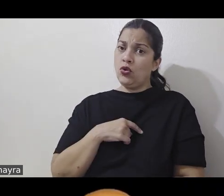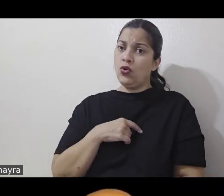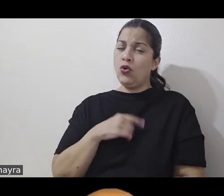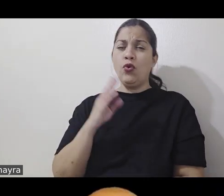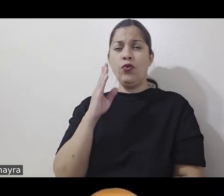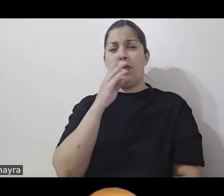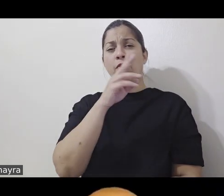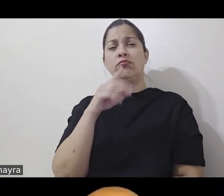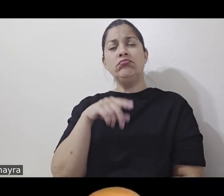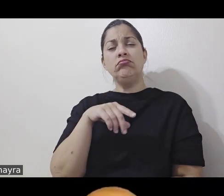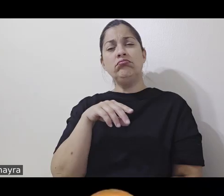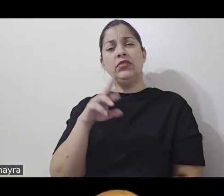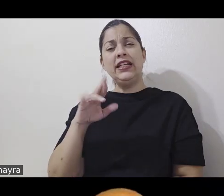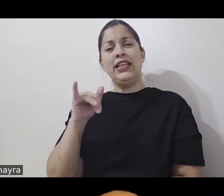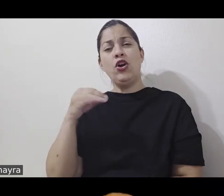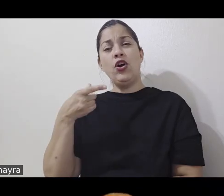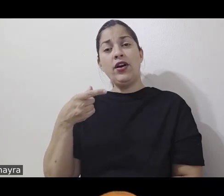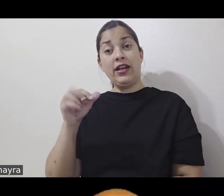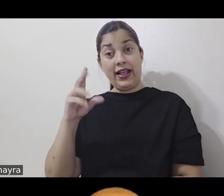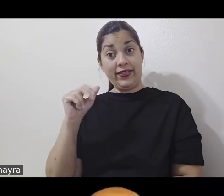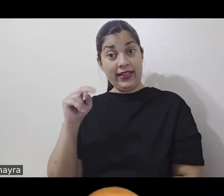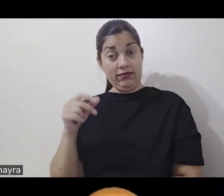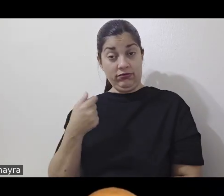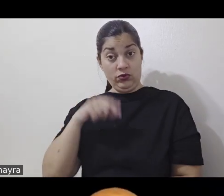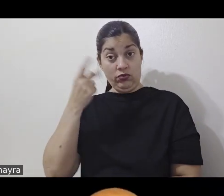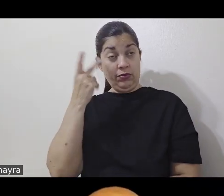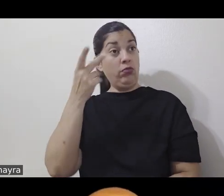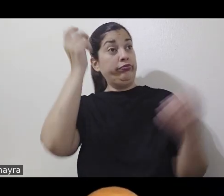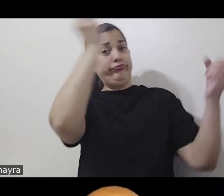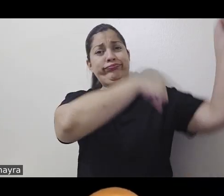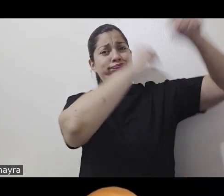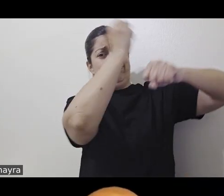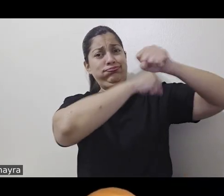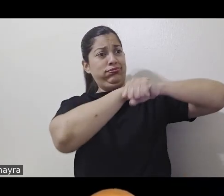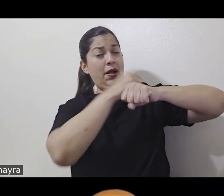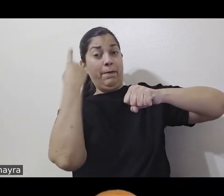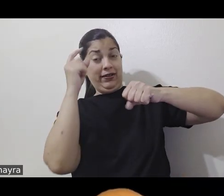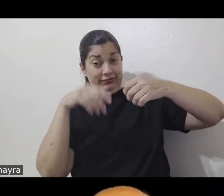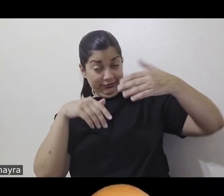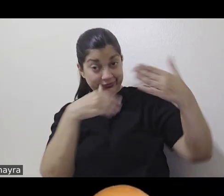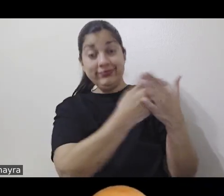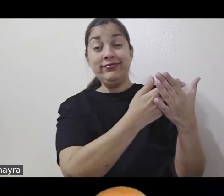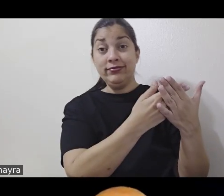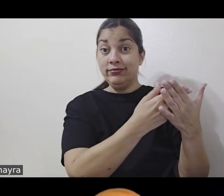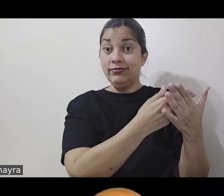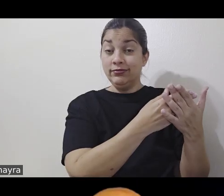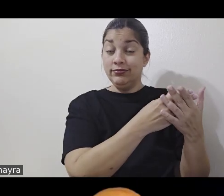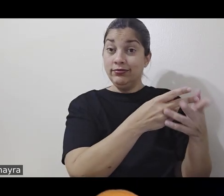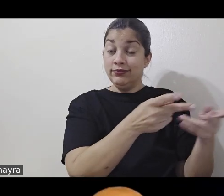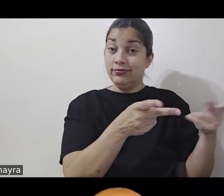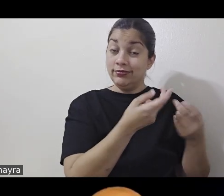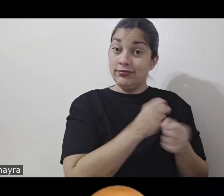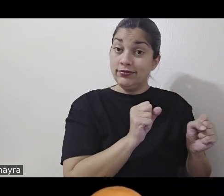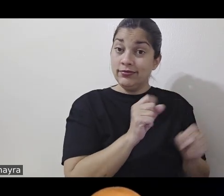Río Grande y vimos todos los postes tumbados para llegar a un refugio. Y ha sido el show donde